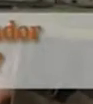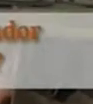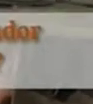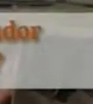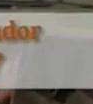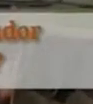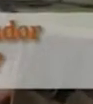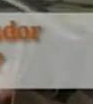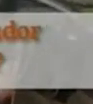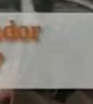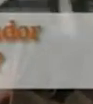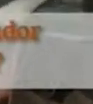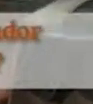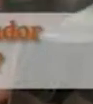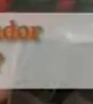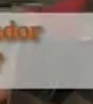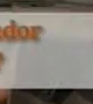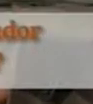todo eso